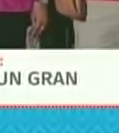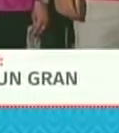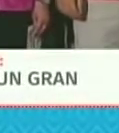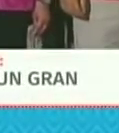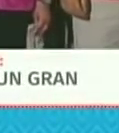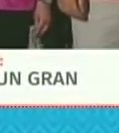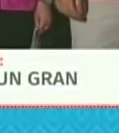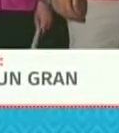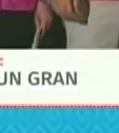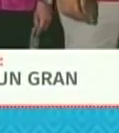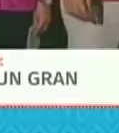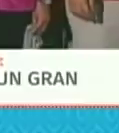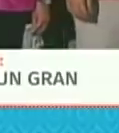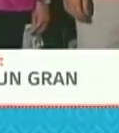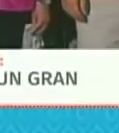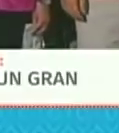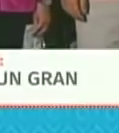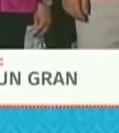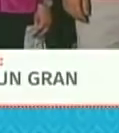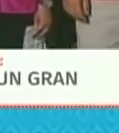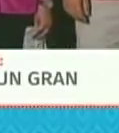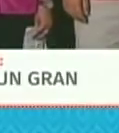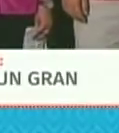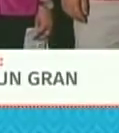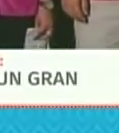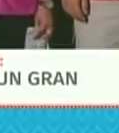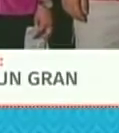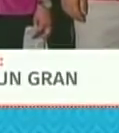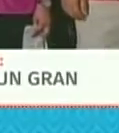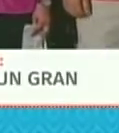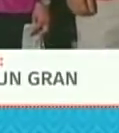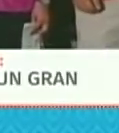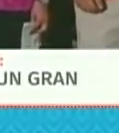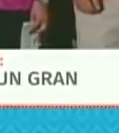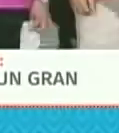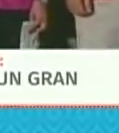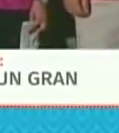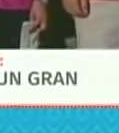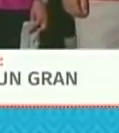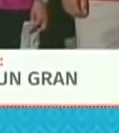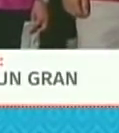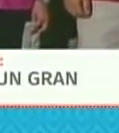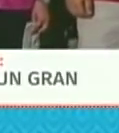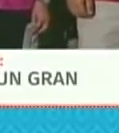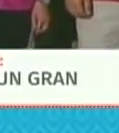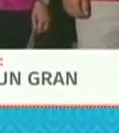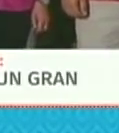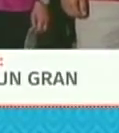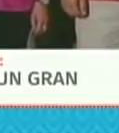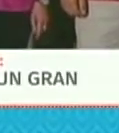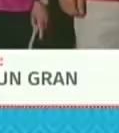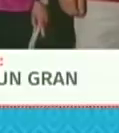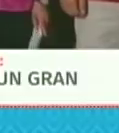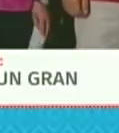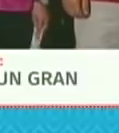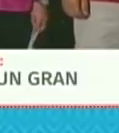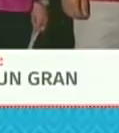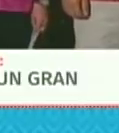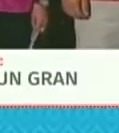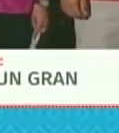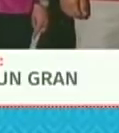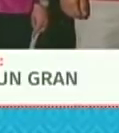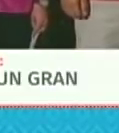del acero y del sector eléctrico. Hoy, viernes de movimientos sociales, viernes de